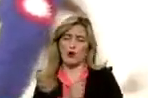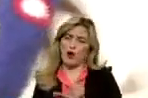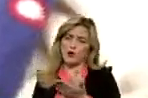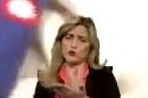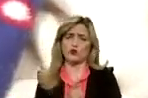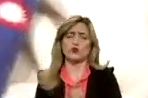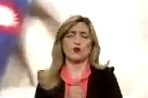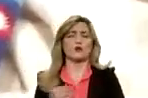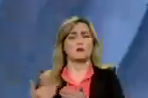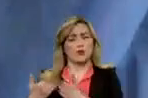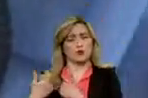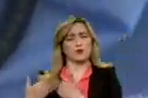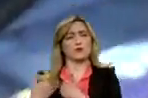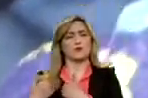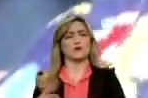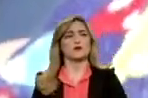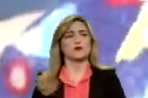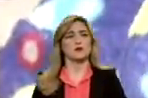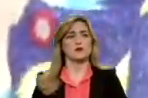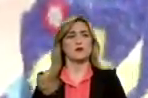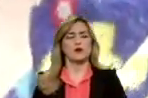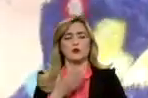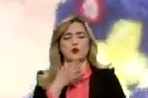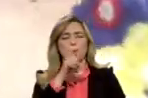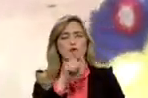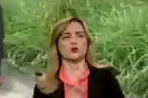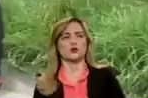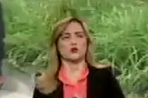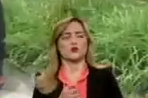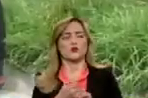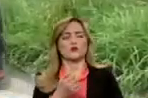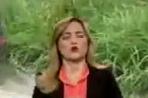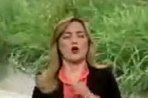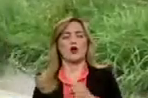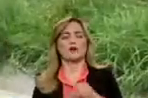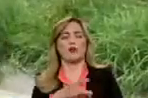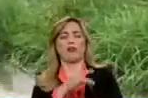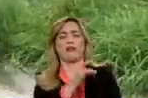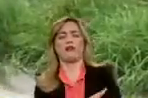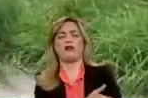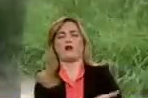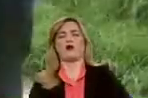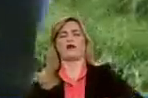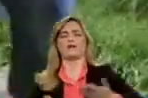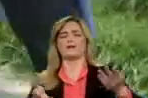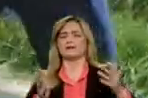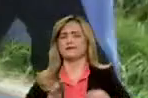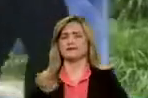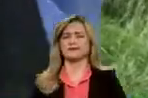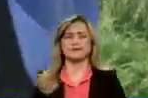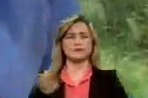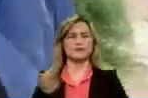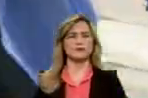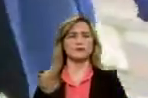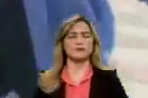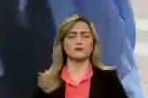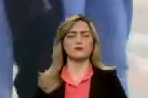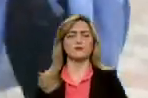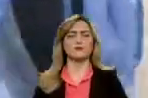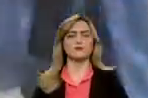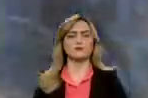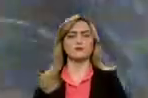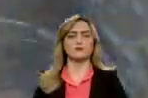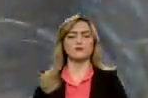hagan cargo, ya que dicen que es inhumano que alguien pase sus últimos años de esa forma. Fernanda Ceballos, 24